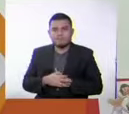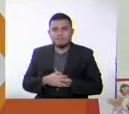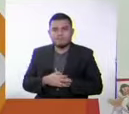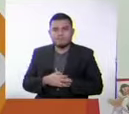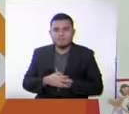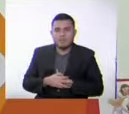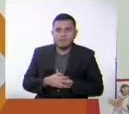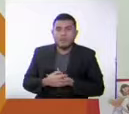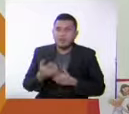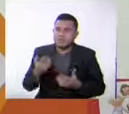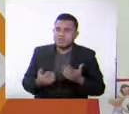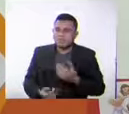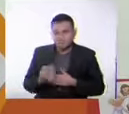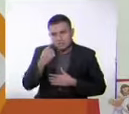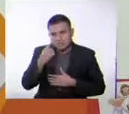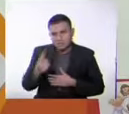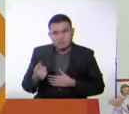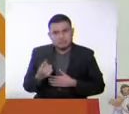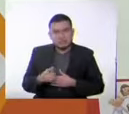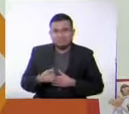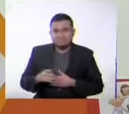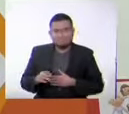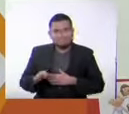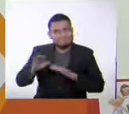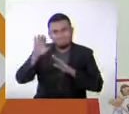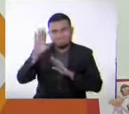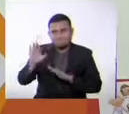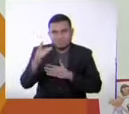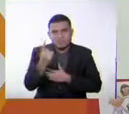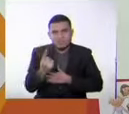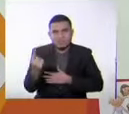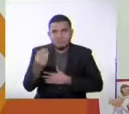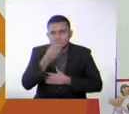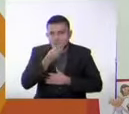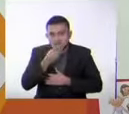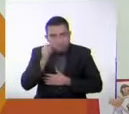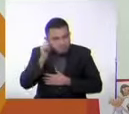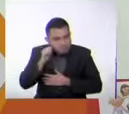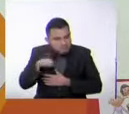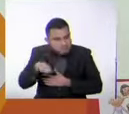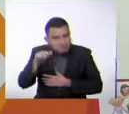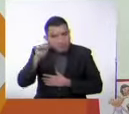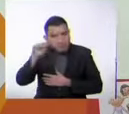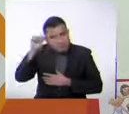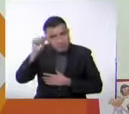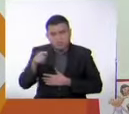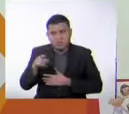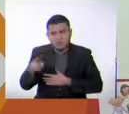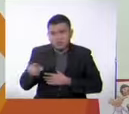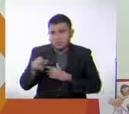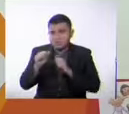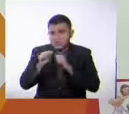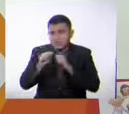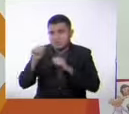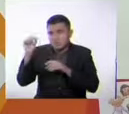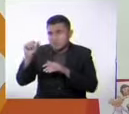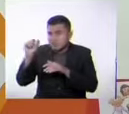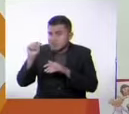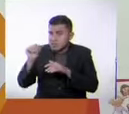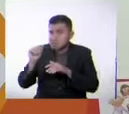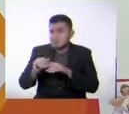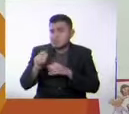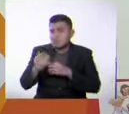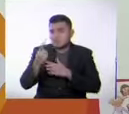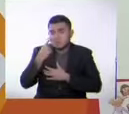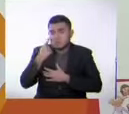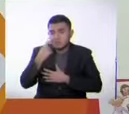ven casos lamentables de irrespeto a las personas adultas y toda esa transmisión oral y todo ese conocimiento y esos